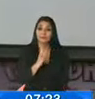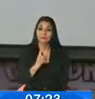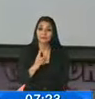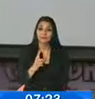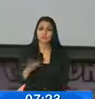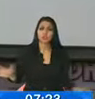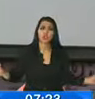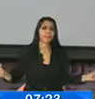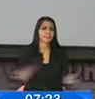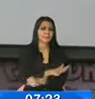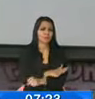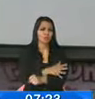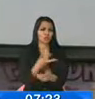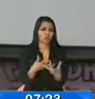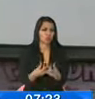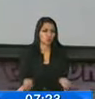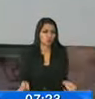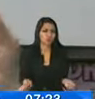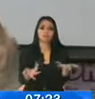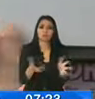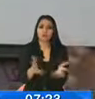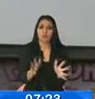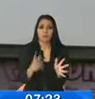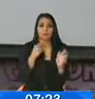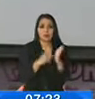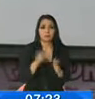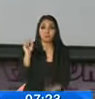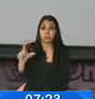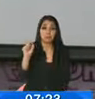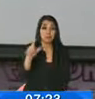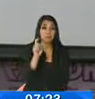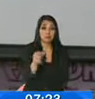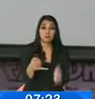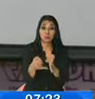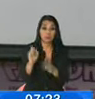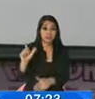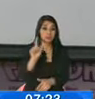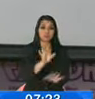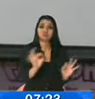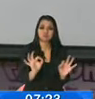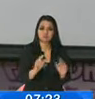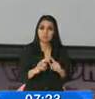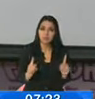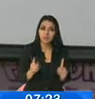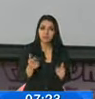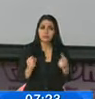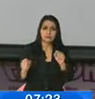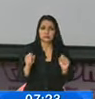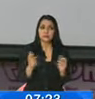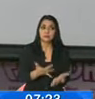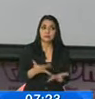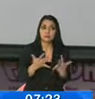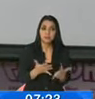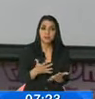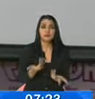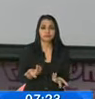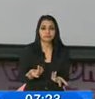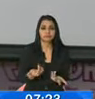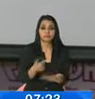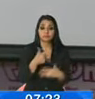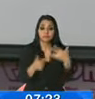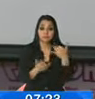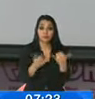vamos a decir, pues unas medidas, un paquetazo, pero sí está muy a la expectativa de que las medidas que